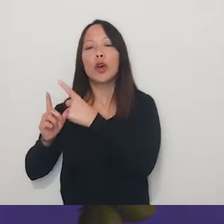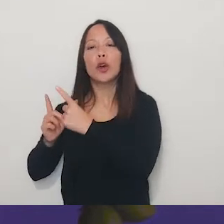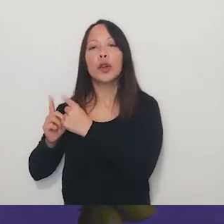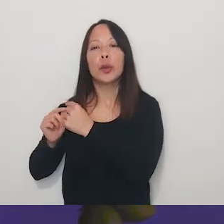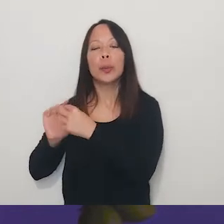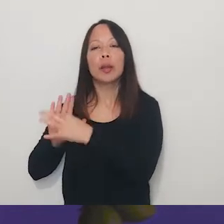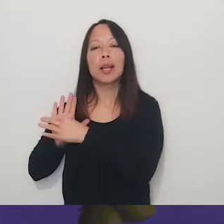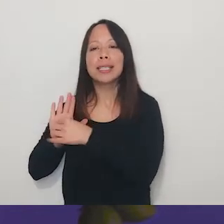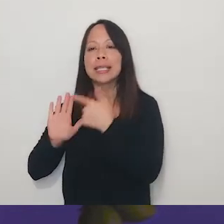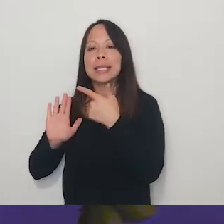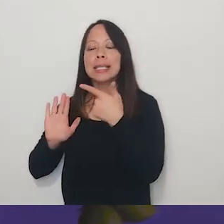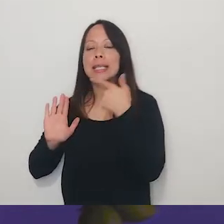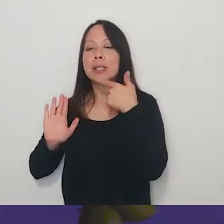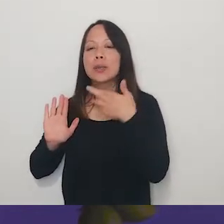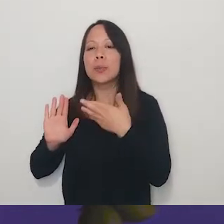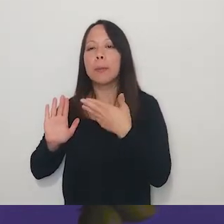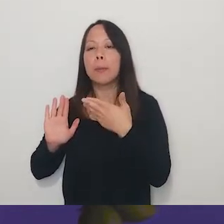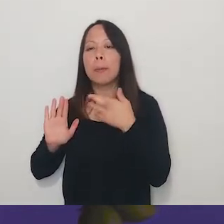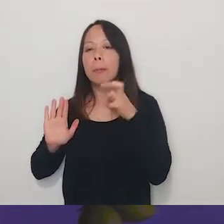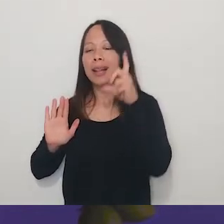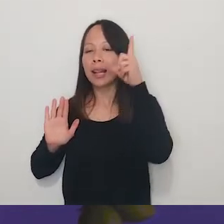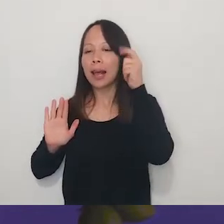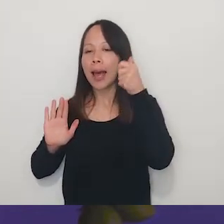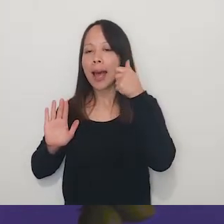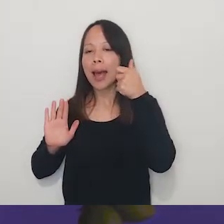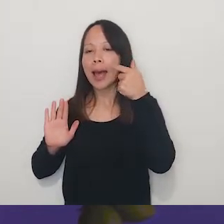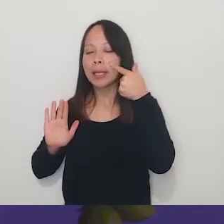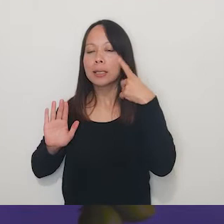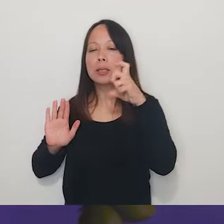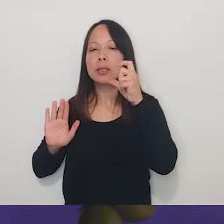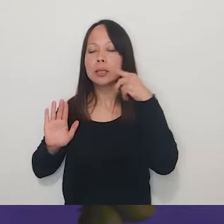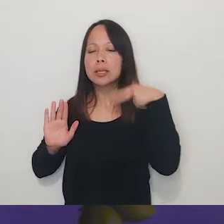exones y las zonas de splicing, que es donde uno después